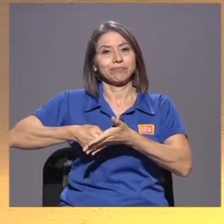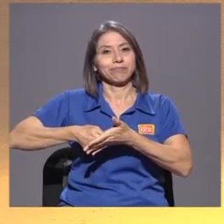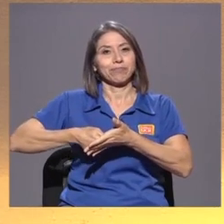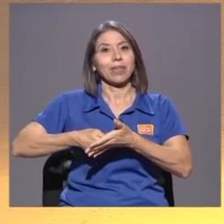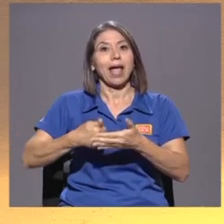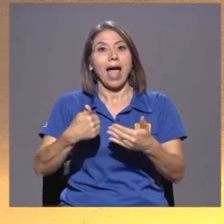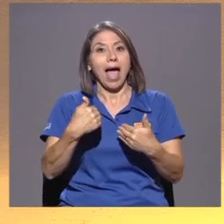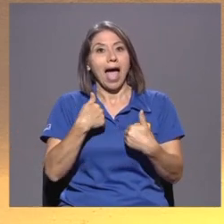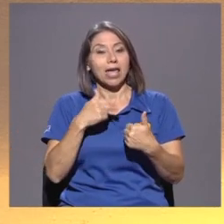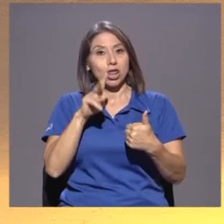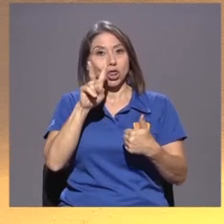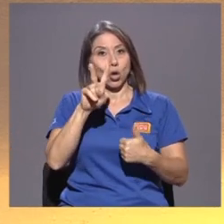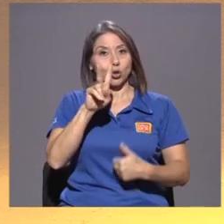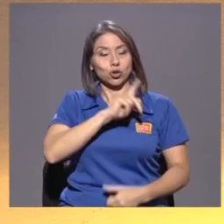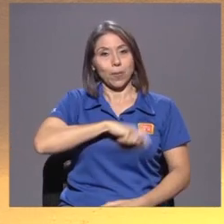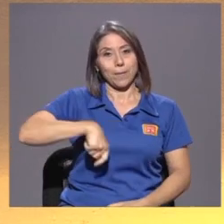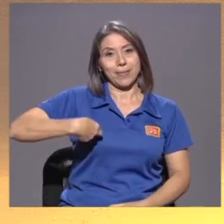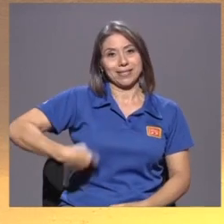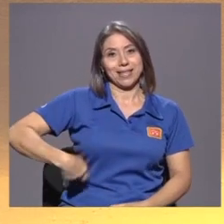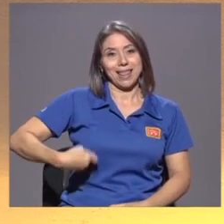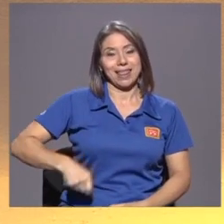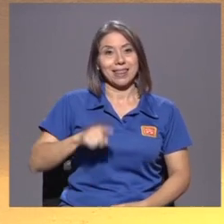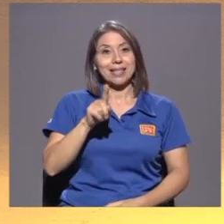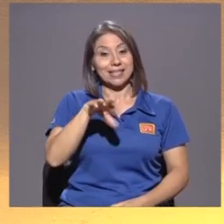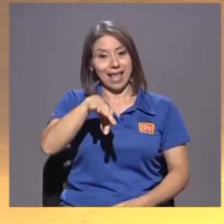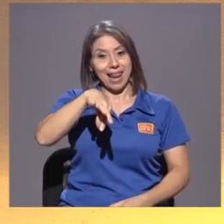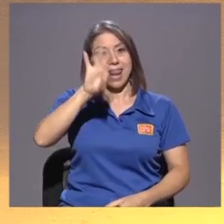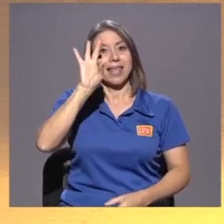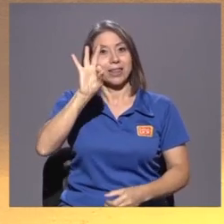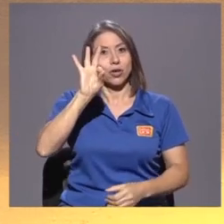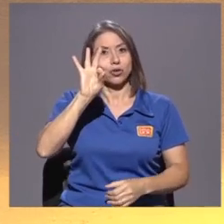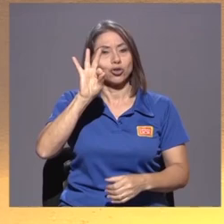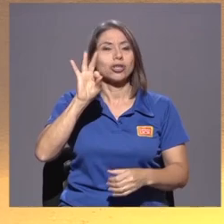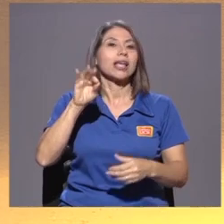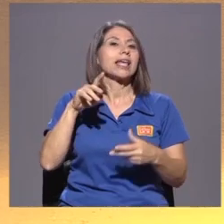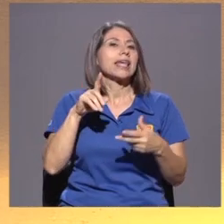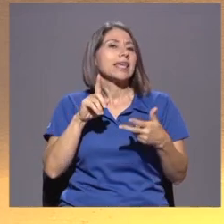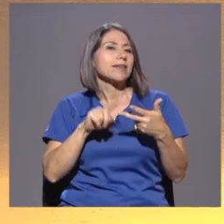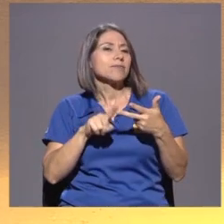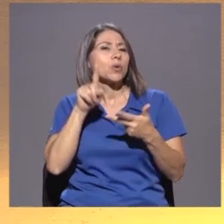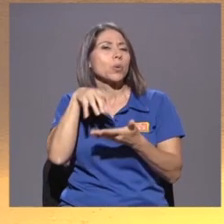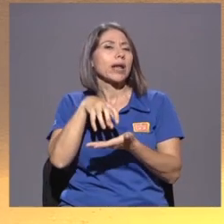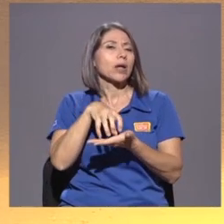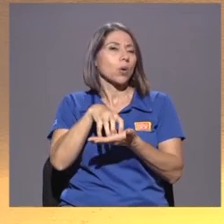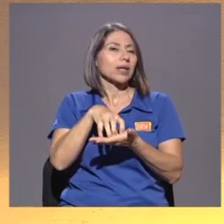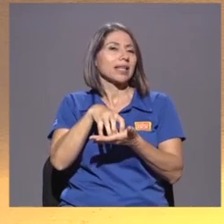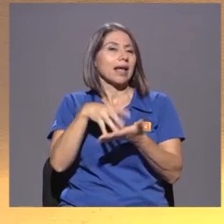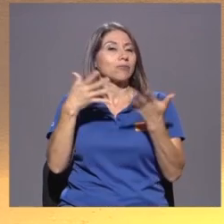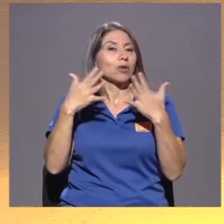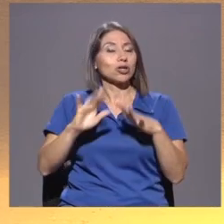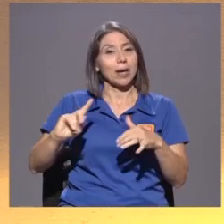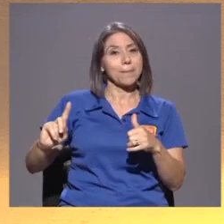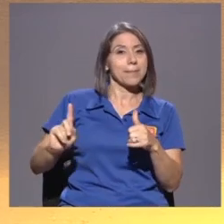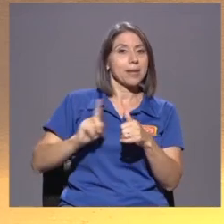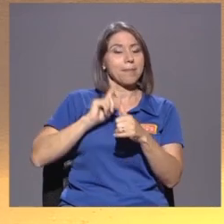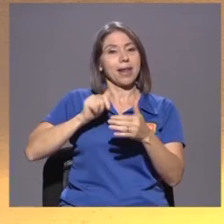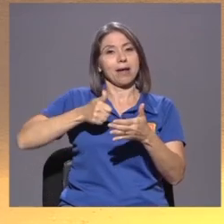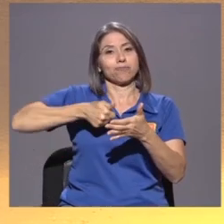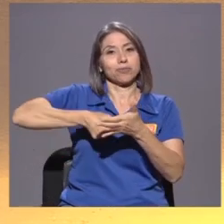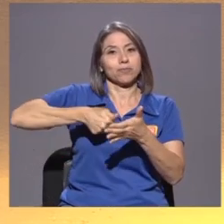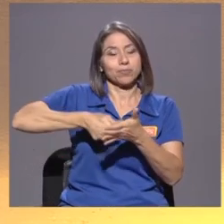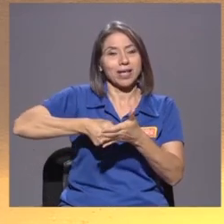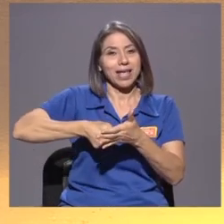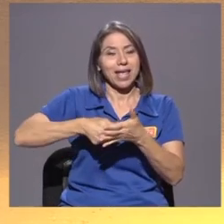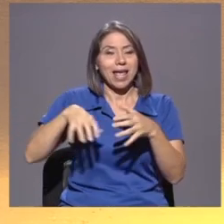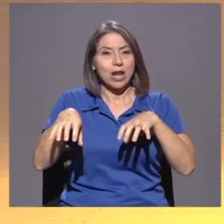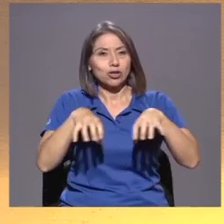presidentes electos y hay una incógnita después de una primera vuelta de una elección en los